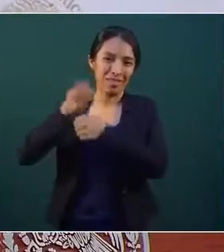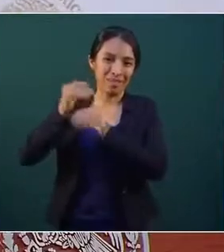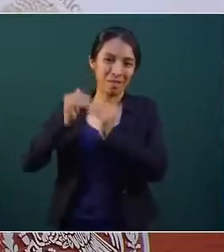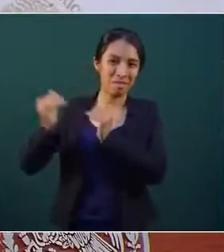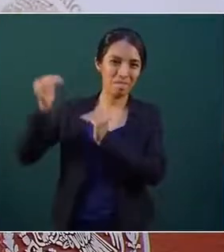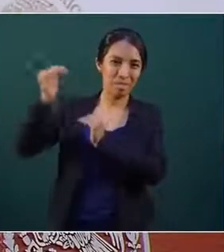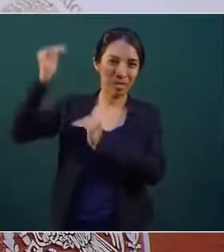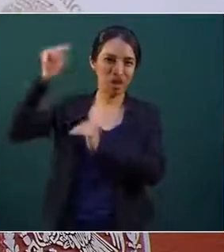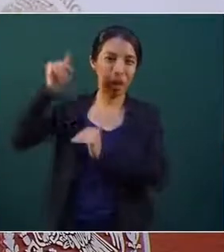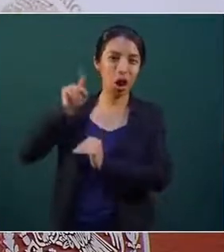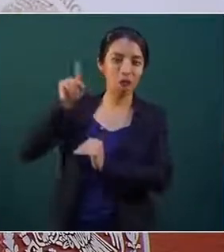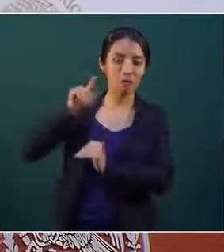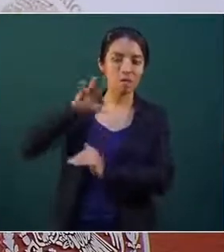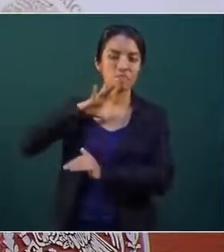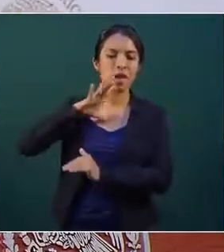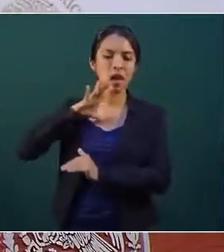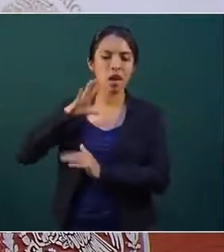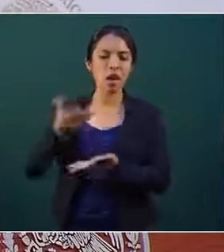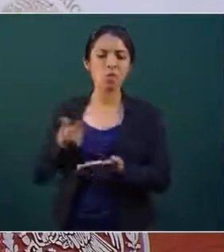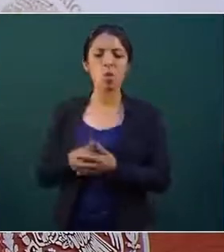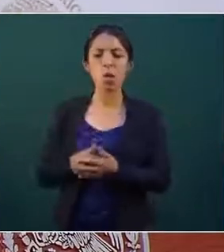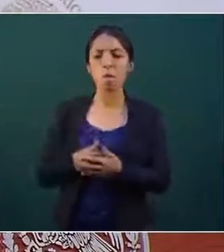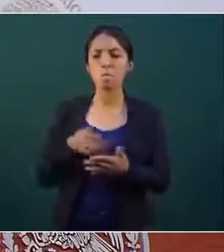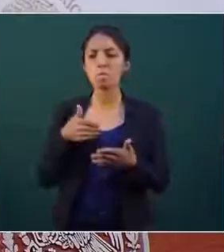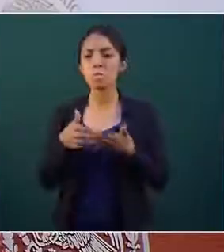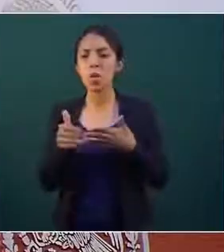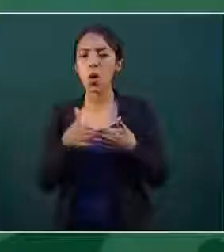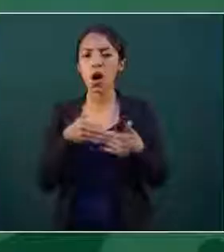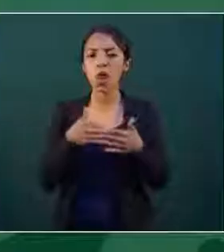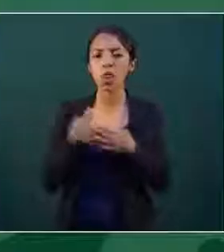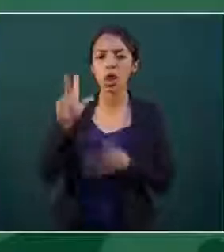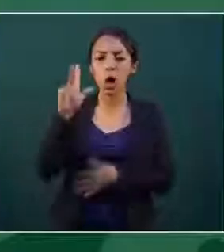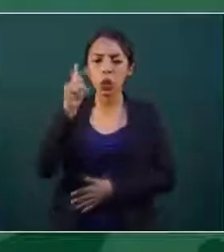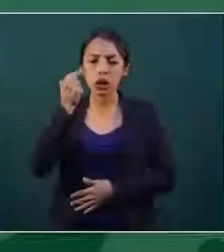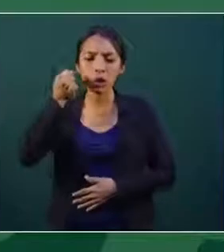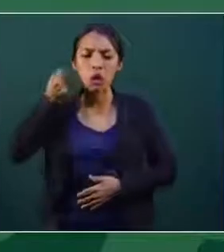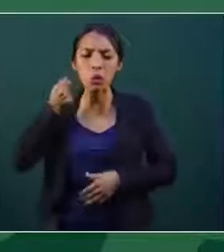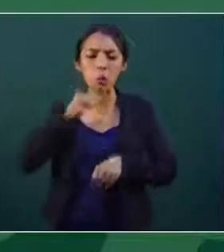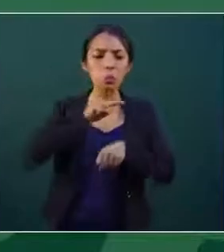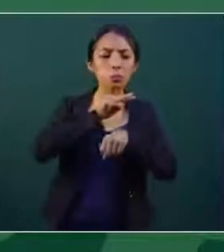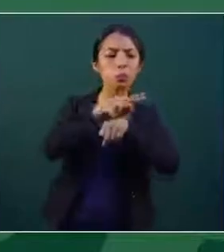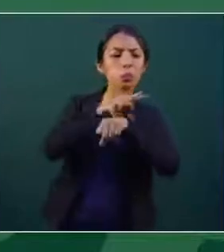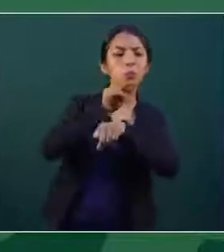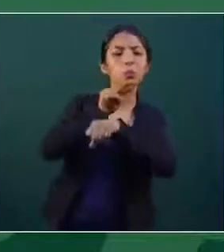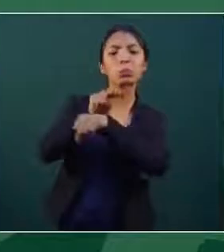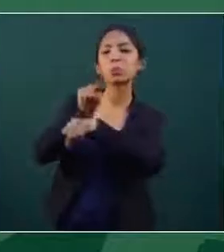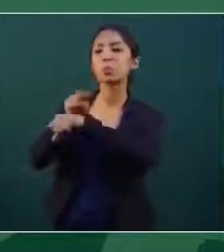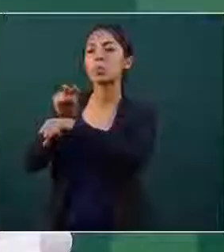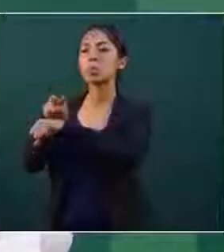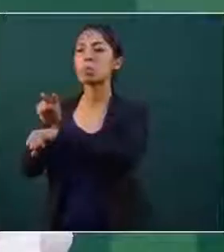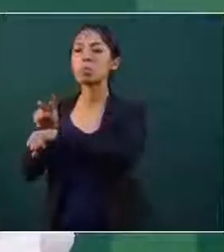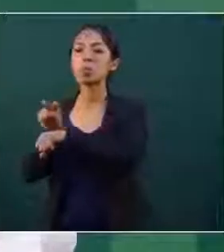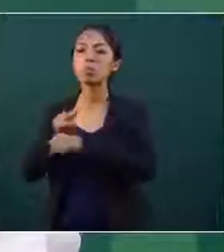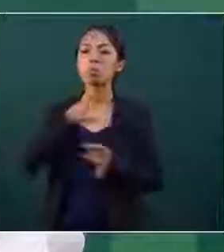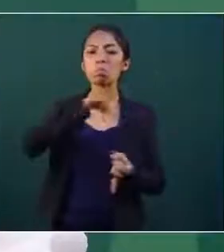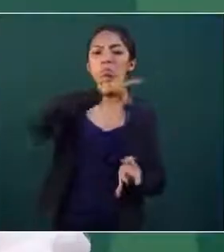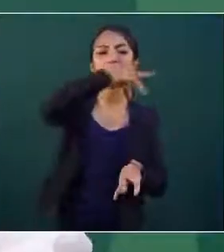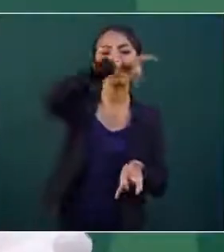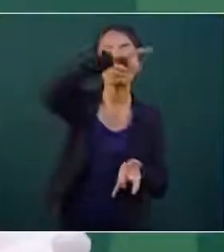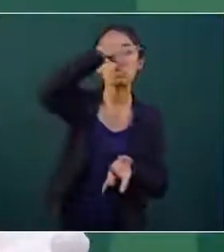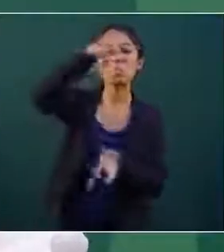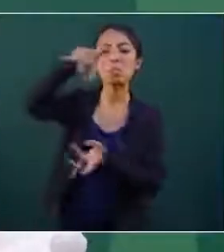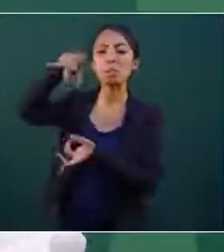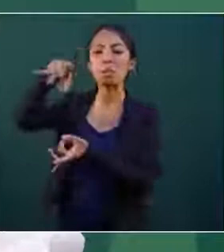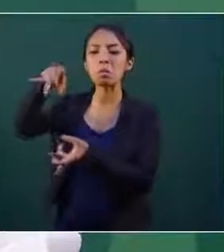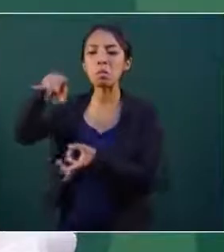había un sistema moderno de monitoreo con sensores que tenían